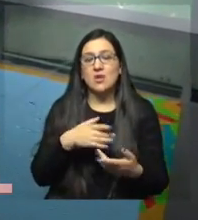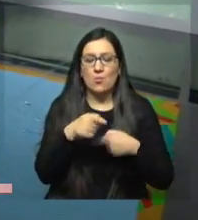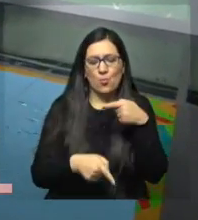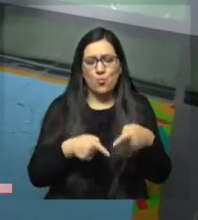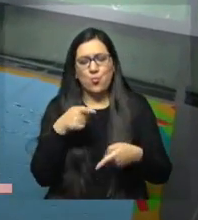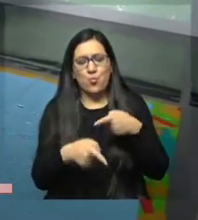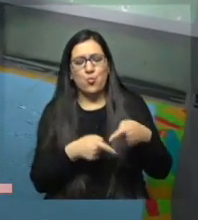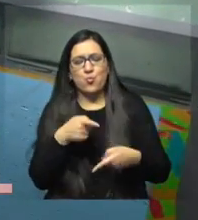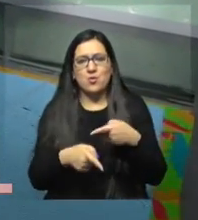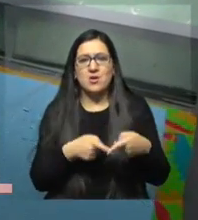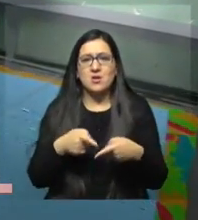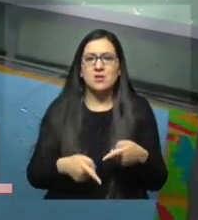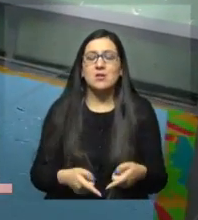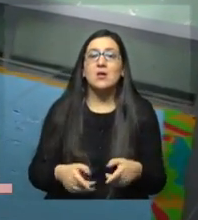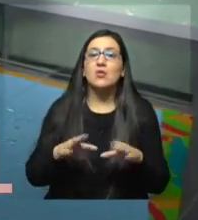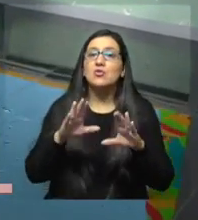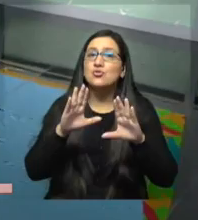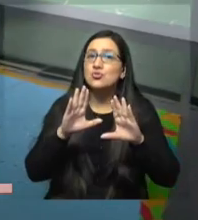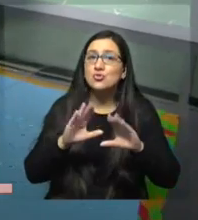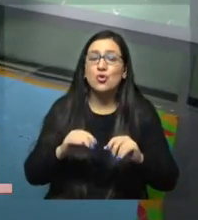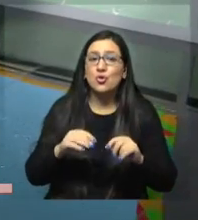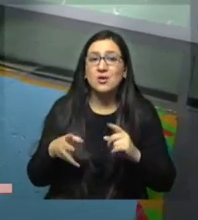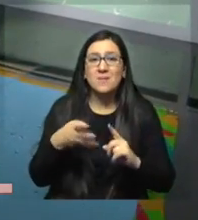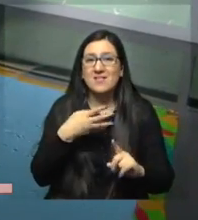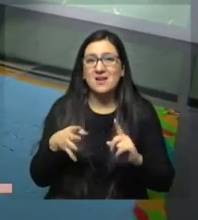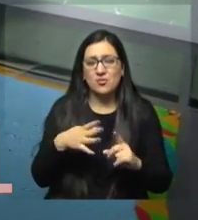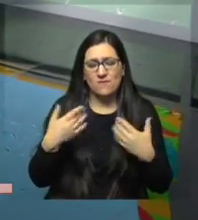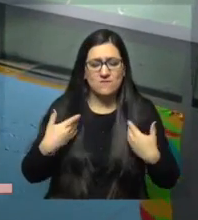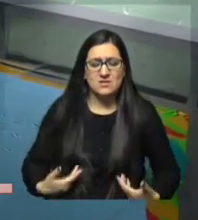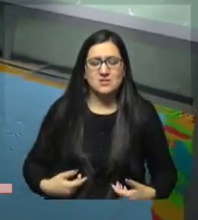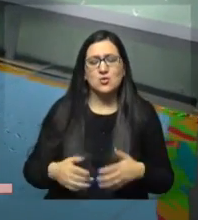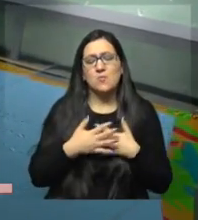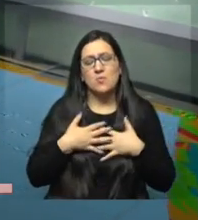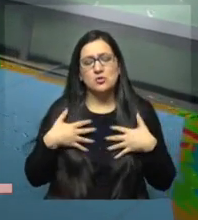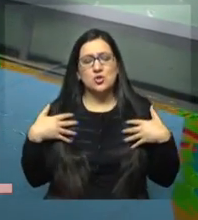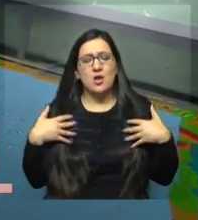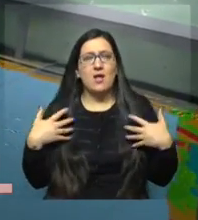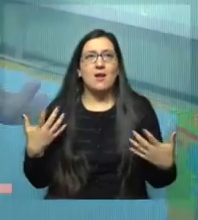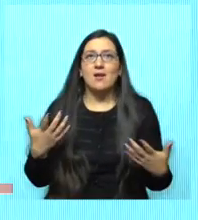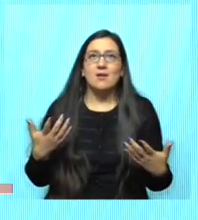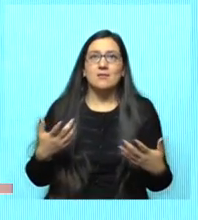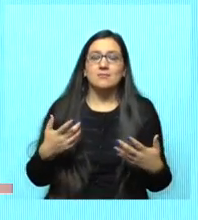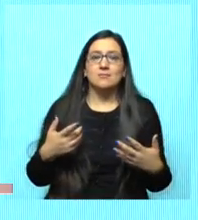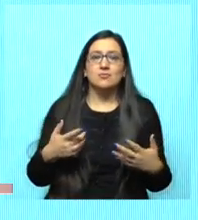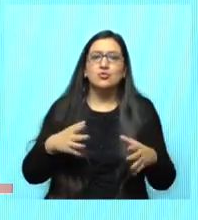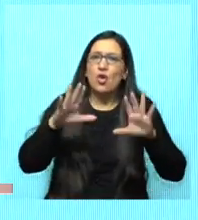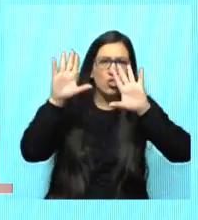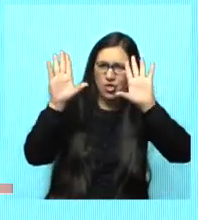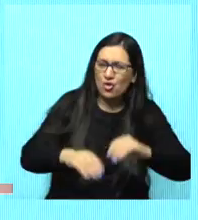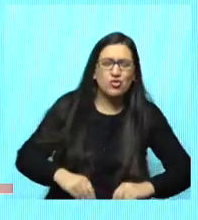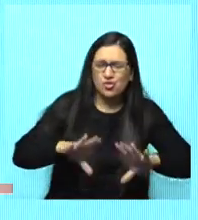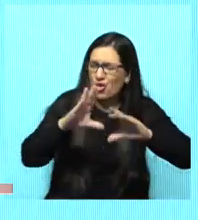otras etapas de la vida. Todo lo que es maltrato de negligencia, maltrato físico, emocional, no sé qué más, todo, tipo,